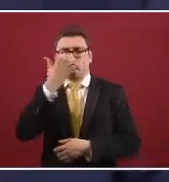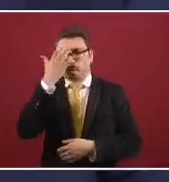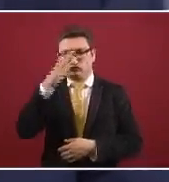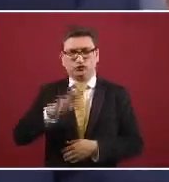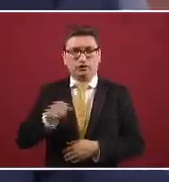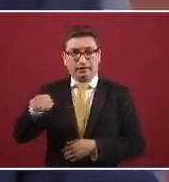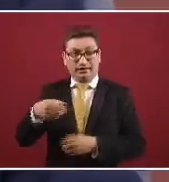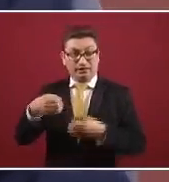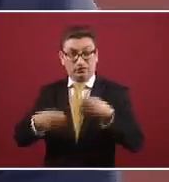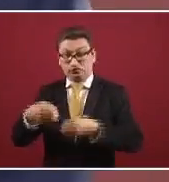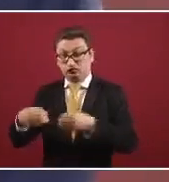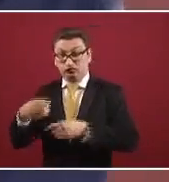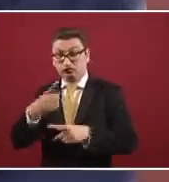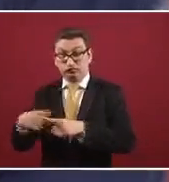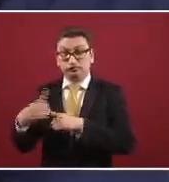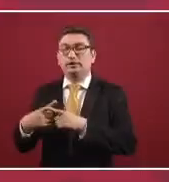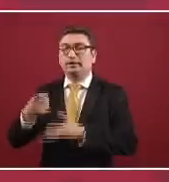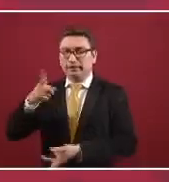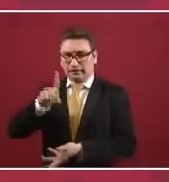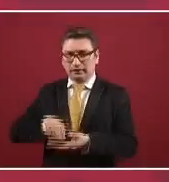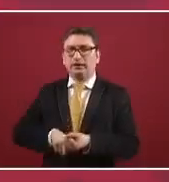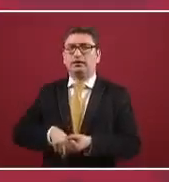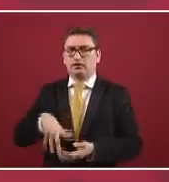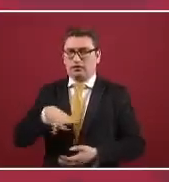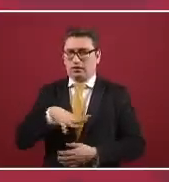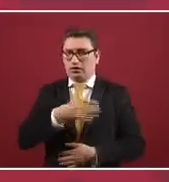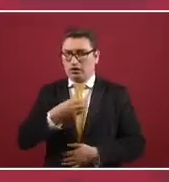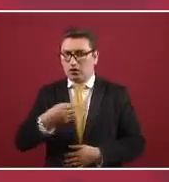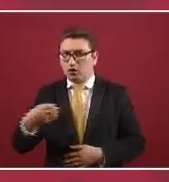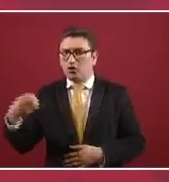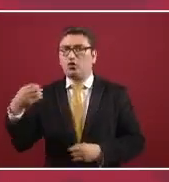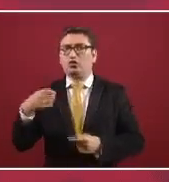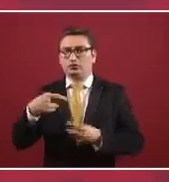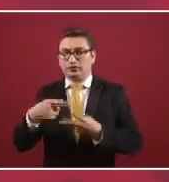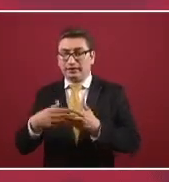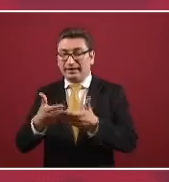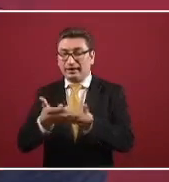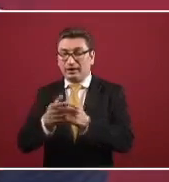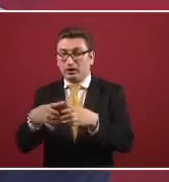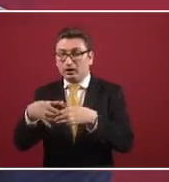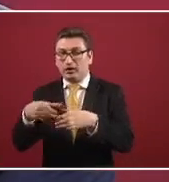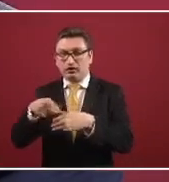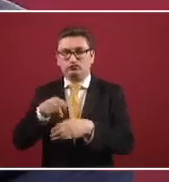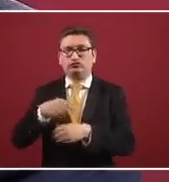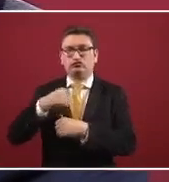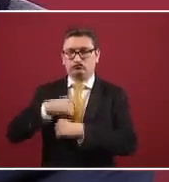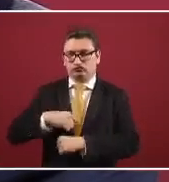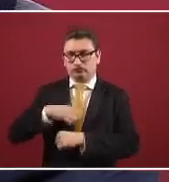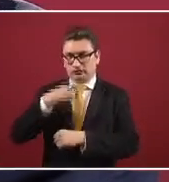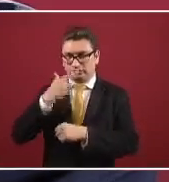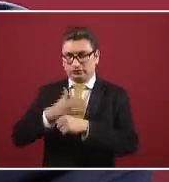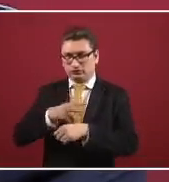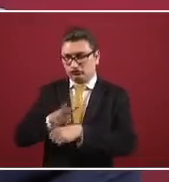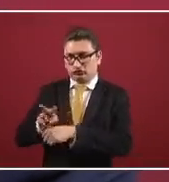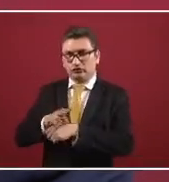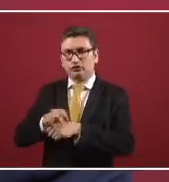Judicial existe este Consejo de la Judicatura.